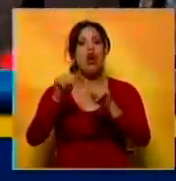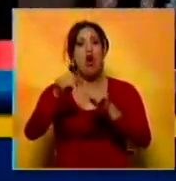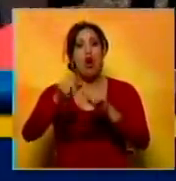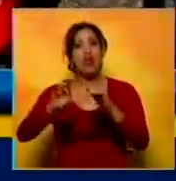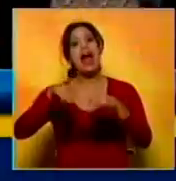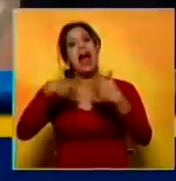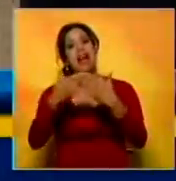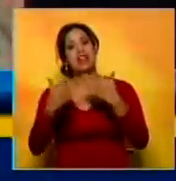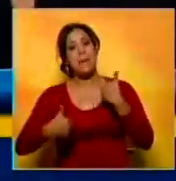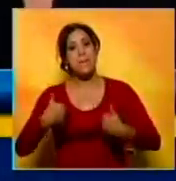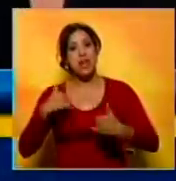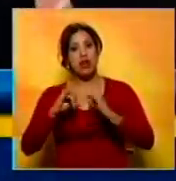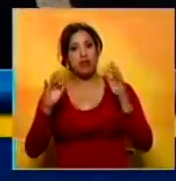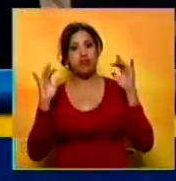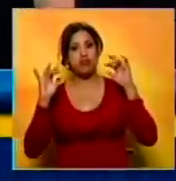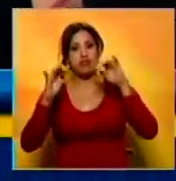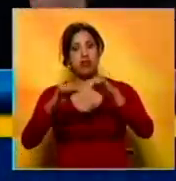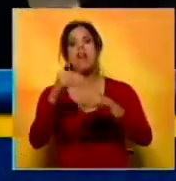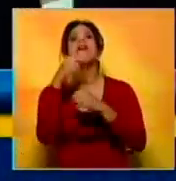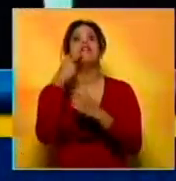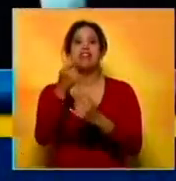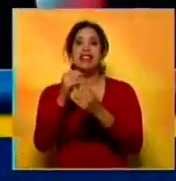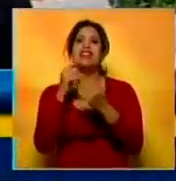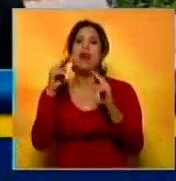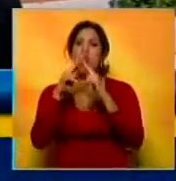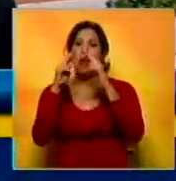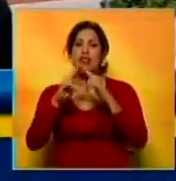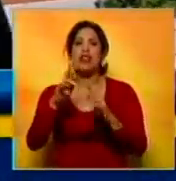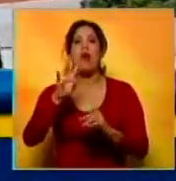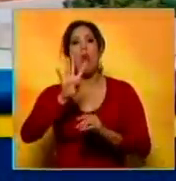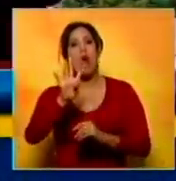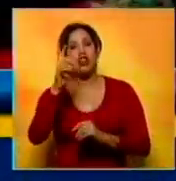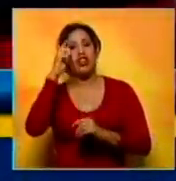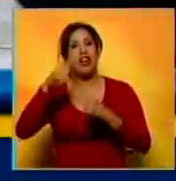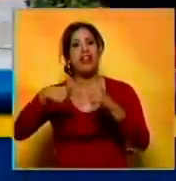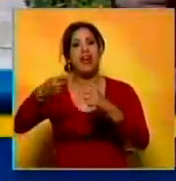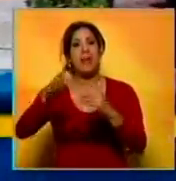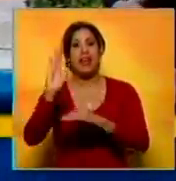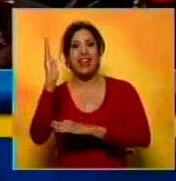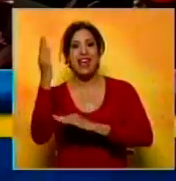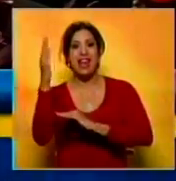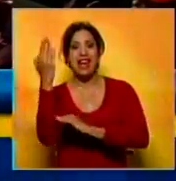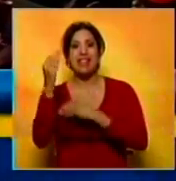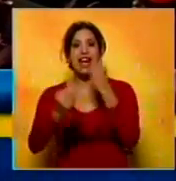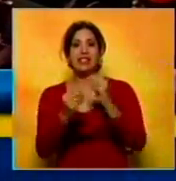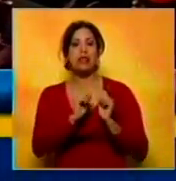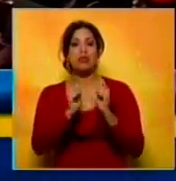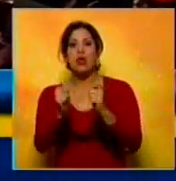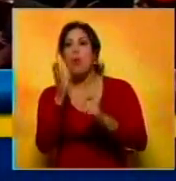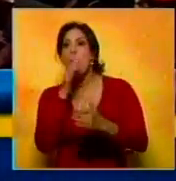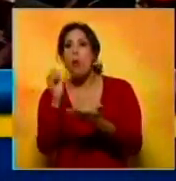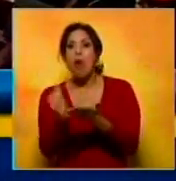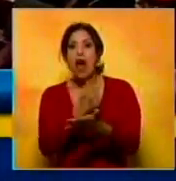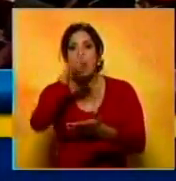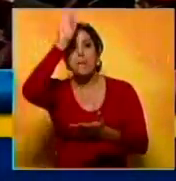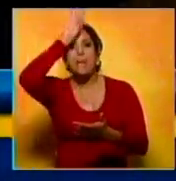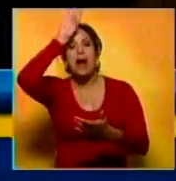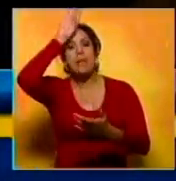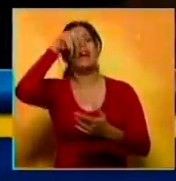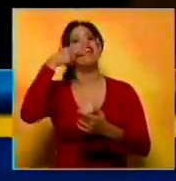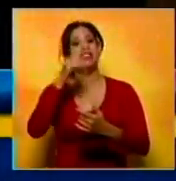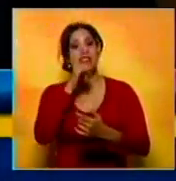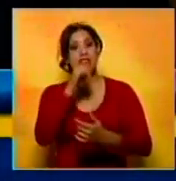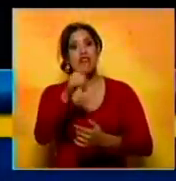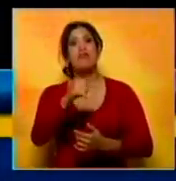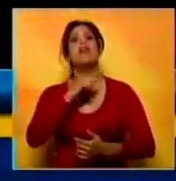hoy y el miércoles los encuentros se celebraron 4atro días después de que la iglesia entrara en sede vacante y según informó el